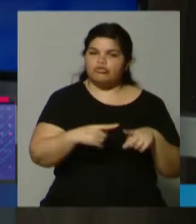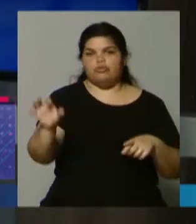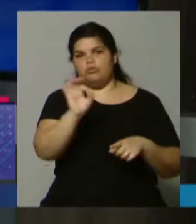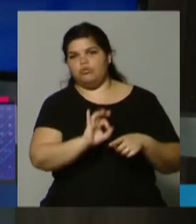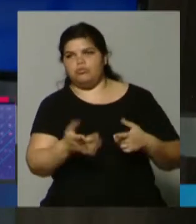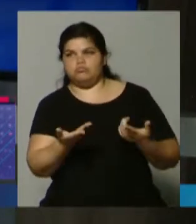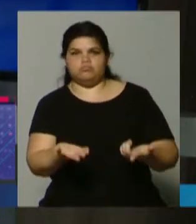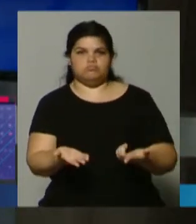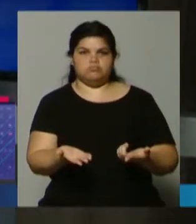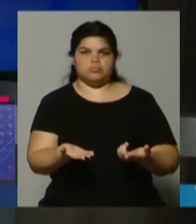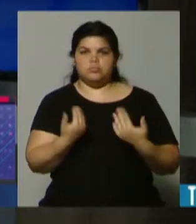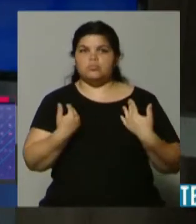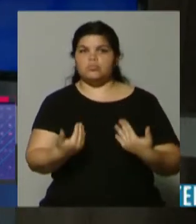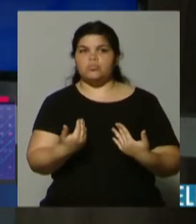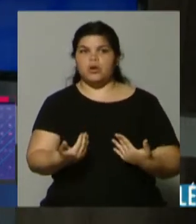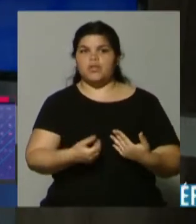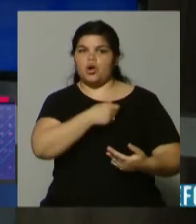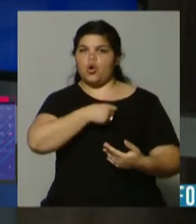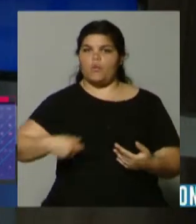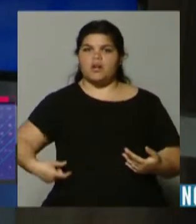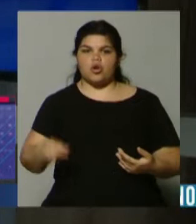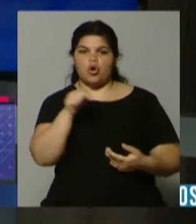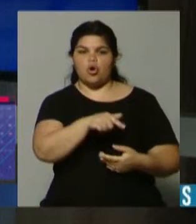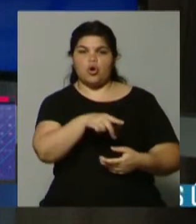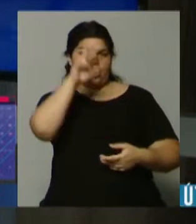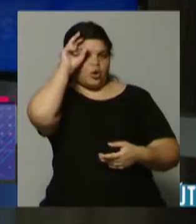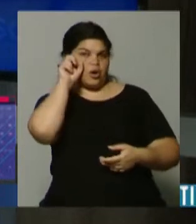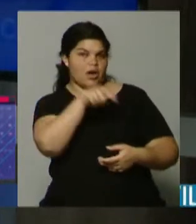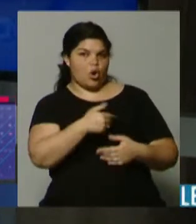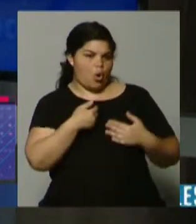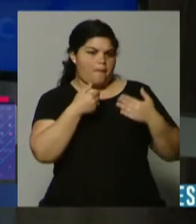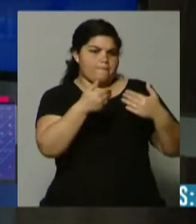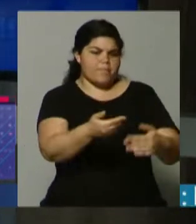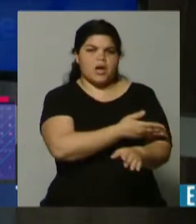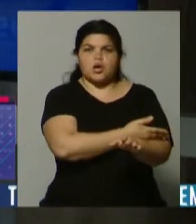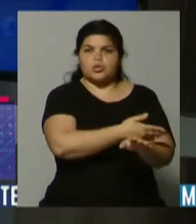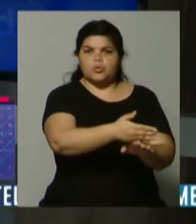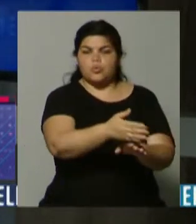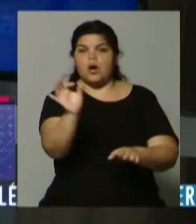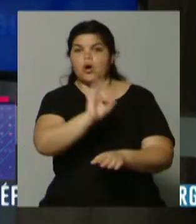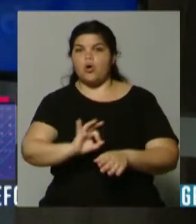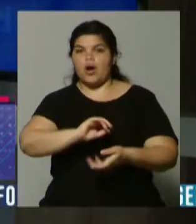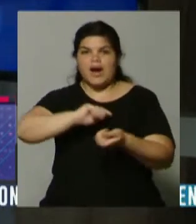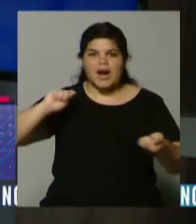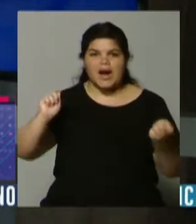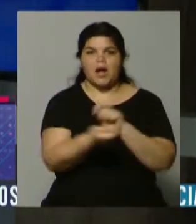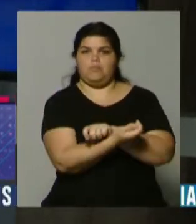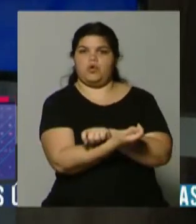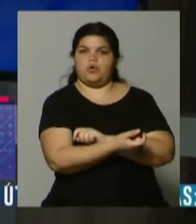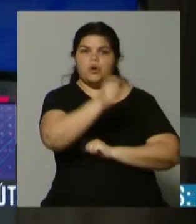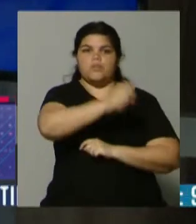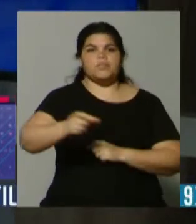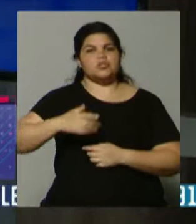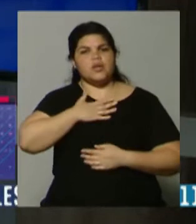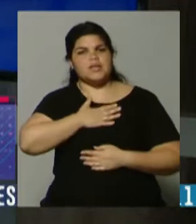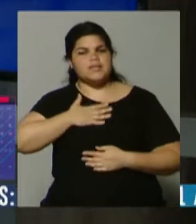aún mayor en la ponderación del gobierno de Cornejo? ¿O tuvo que ver con algún tipo de cambio más general del contexto? Como que las personas están un poco